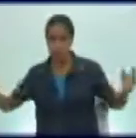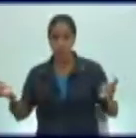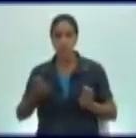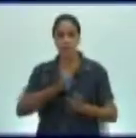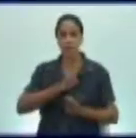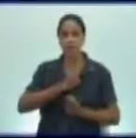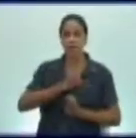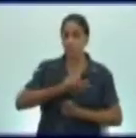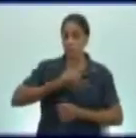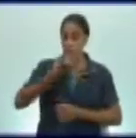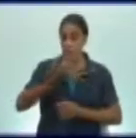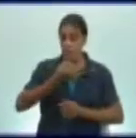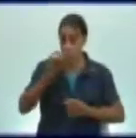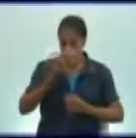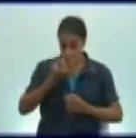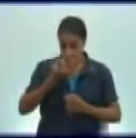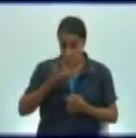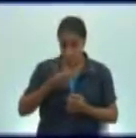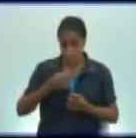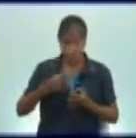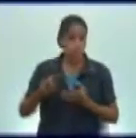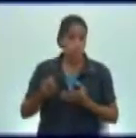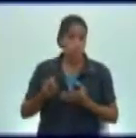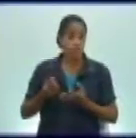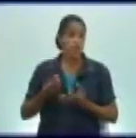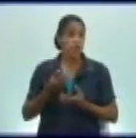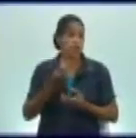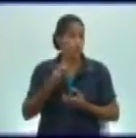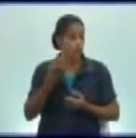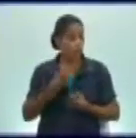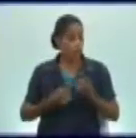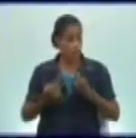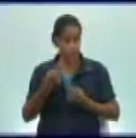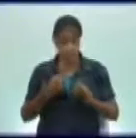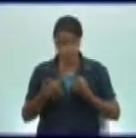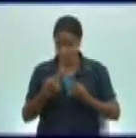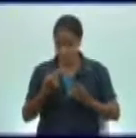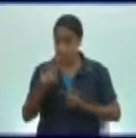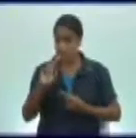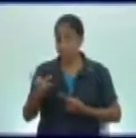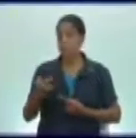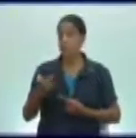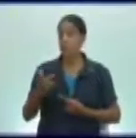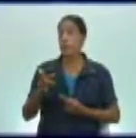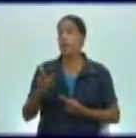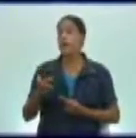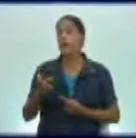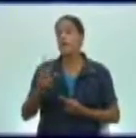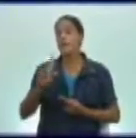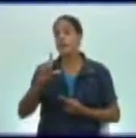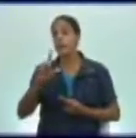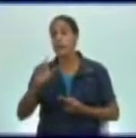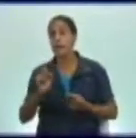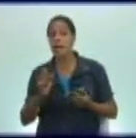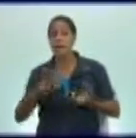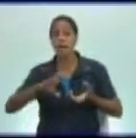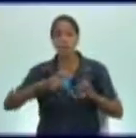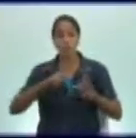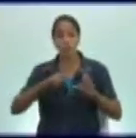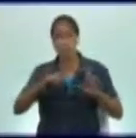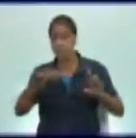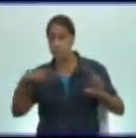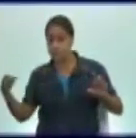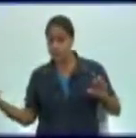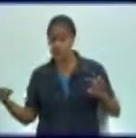aclaración. Recuerden que ustedes estudiaron también a los nematelmintos. Los nematelmintos tenían simetría bilateral,